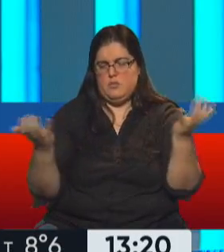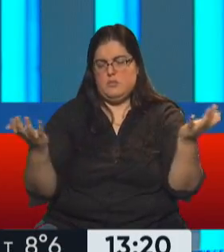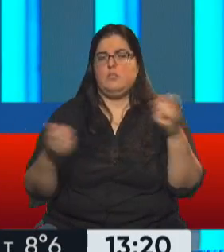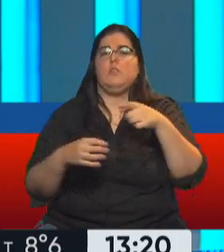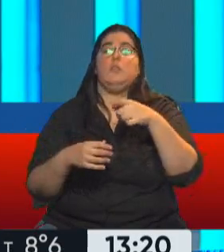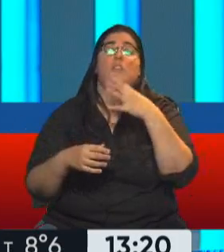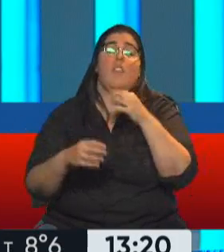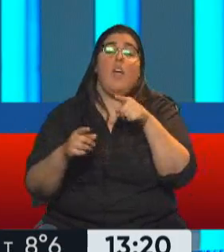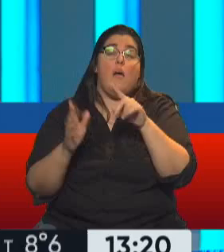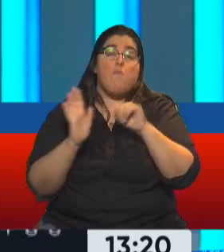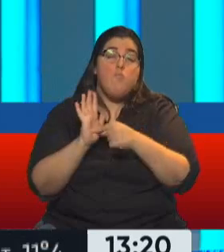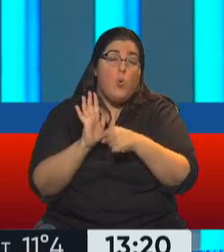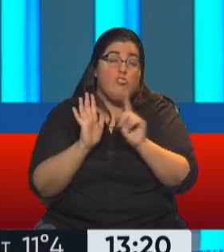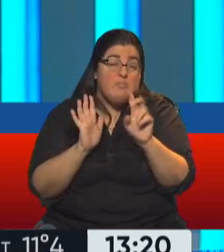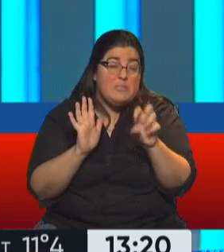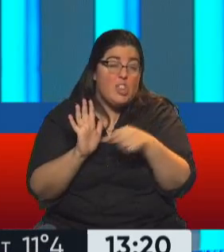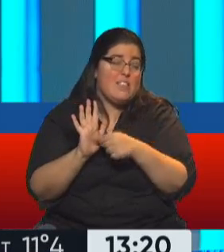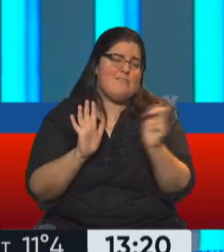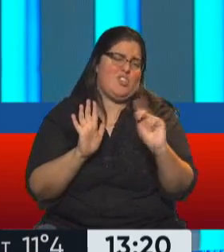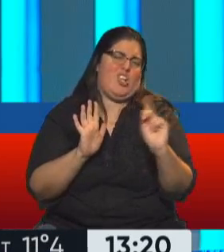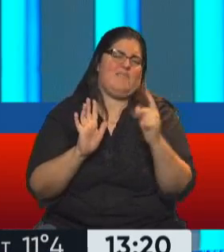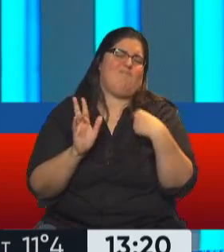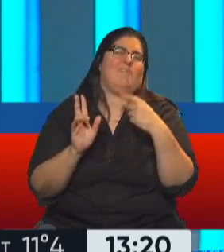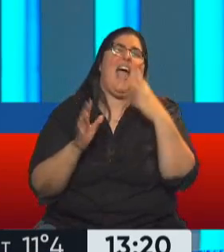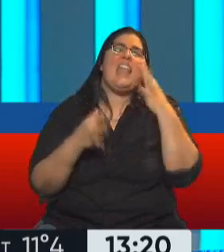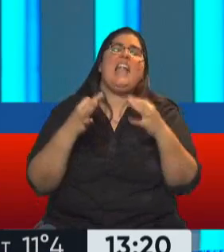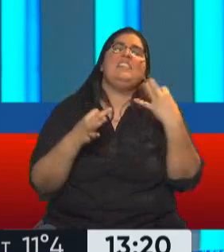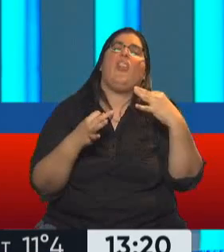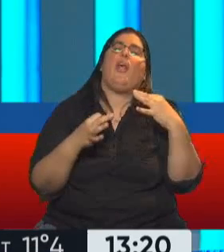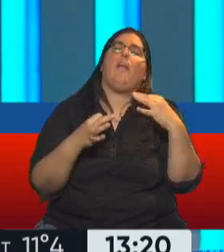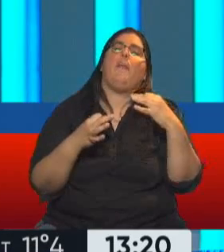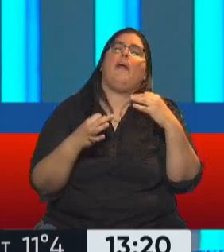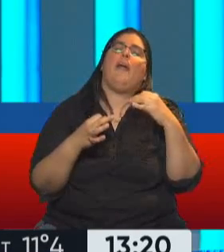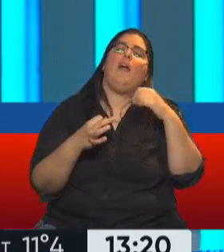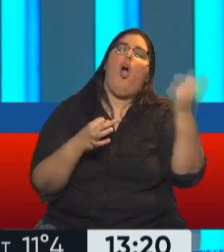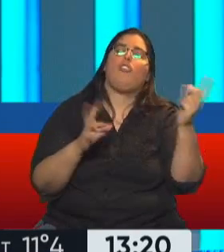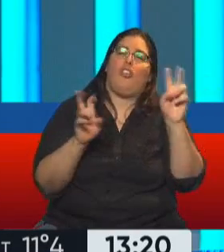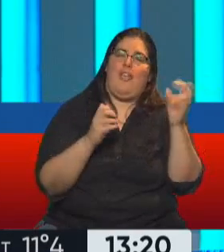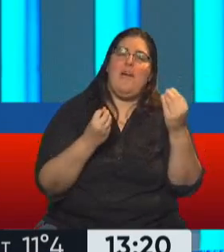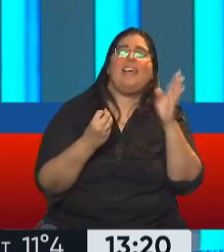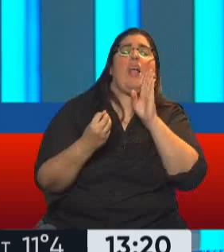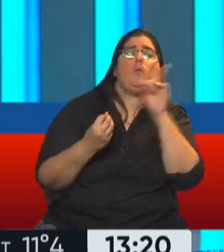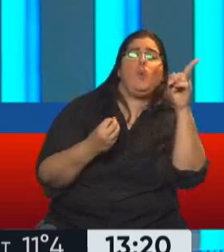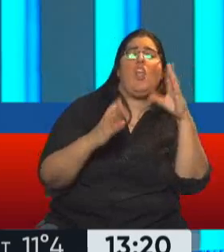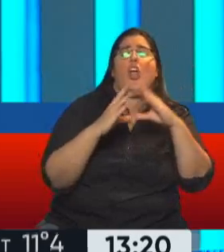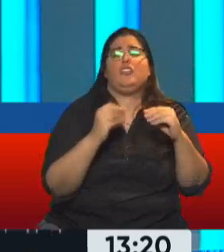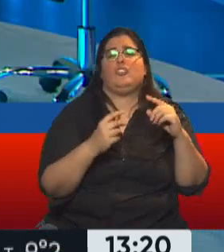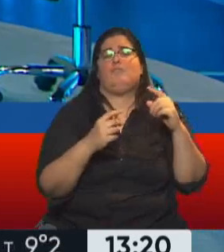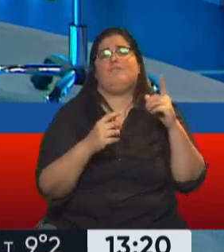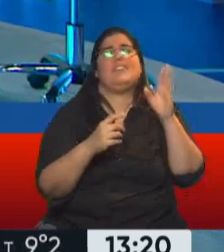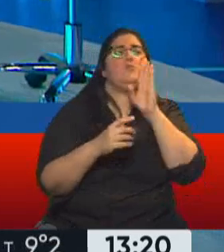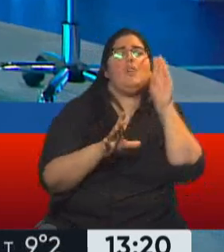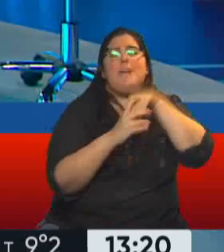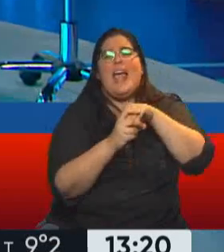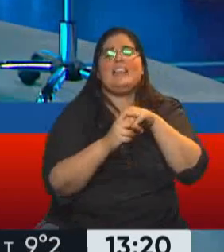cuestión no pasa por ahí. Yo sí creo que el análisis debe arrancar por esa relación de Estados Unidos y esa injerencia de Estados Unidos y